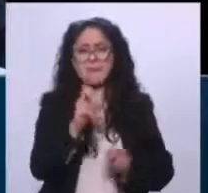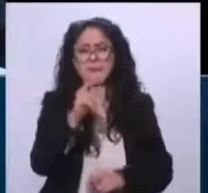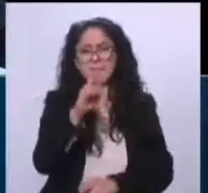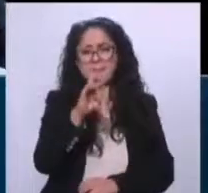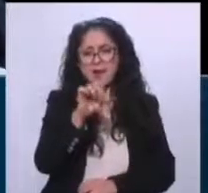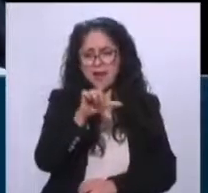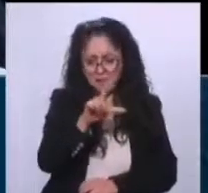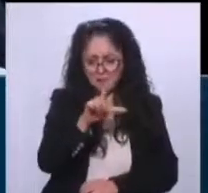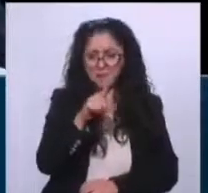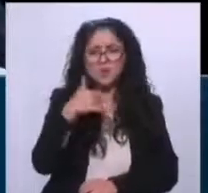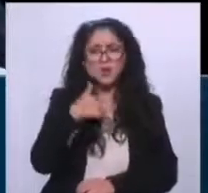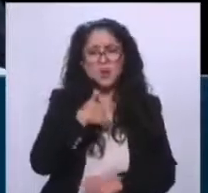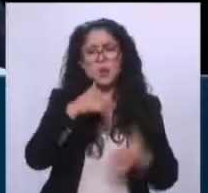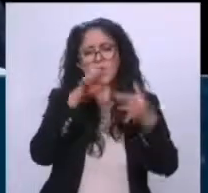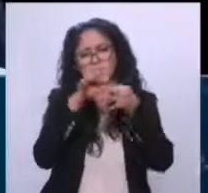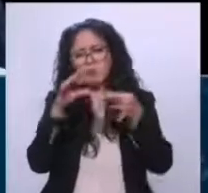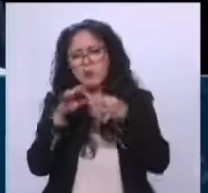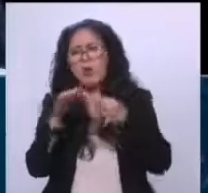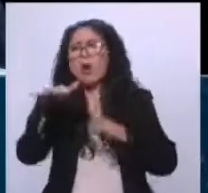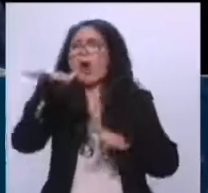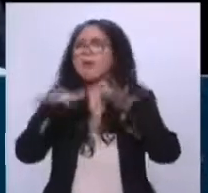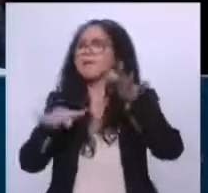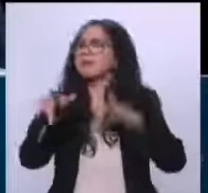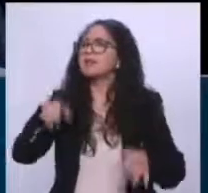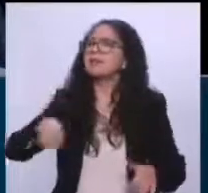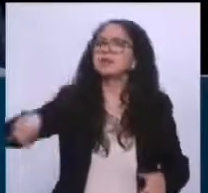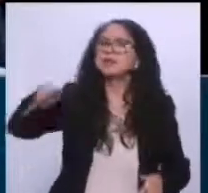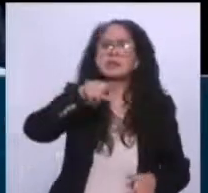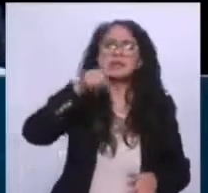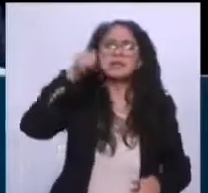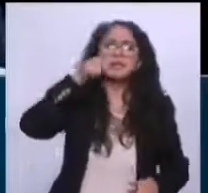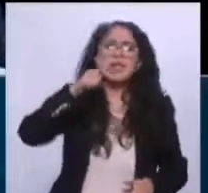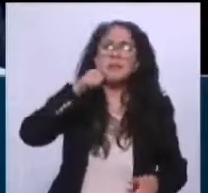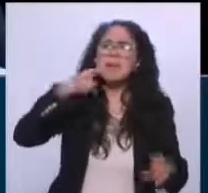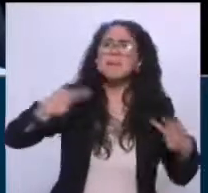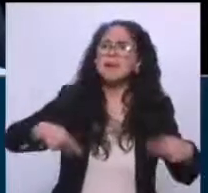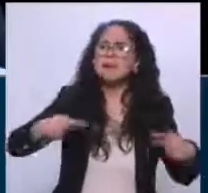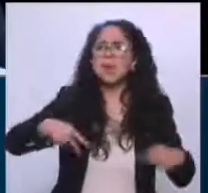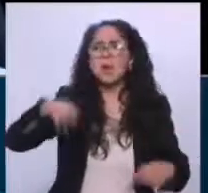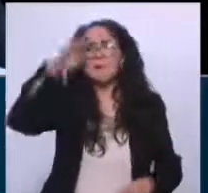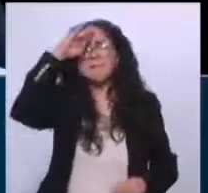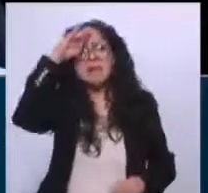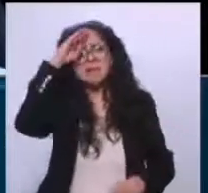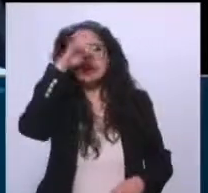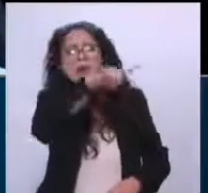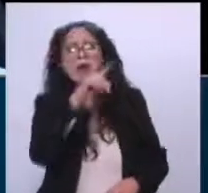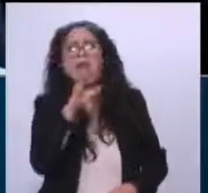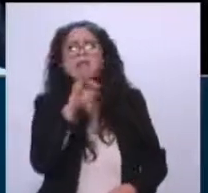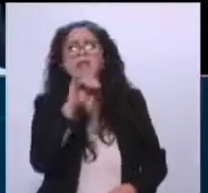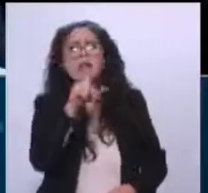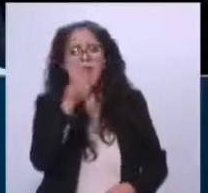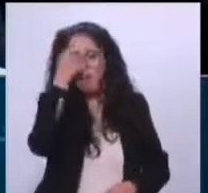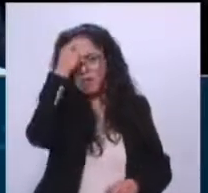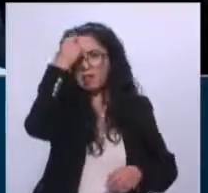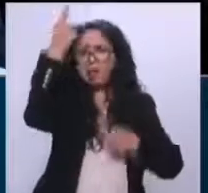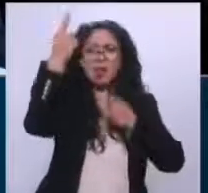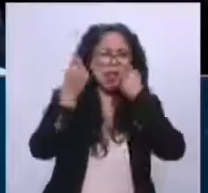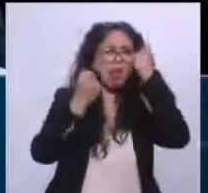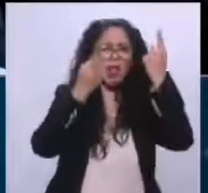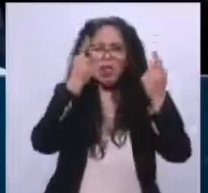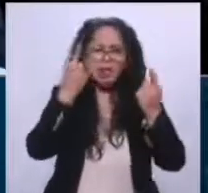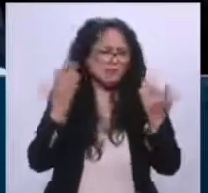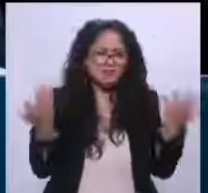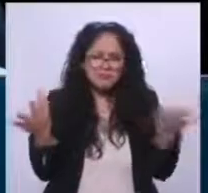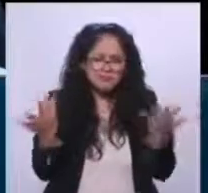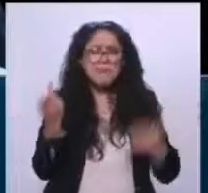lo menciono porque luego se plantea como si fueran ocurrencias, ¿no?, de la Fiscalía, y que, o sea, que no vienen al caso, pero en realidad eso